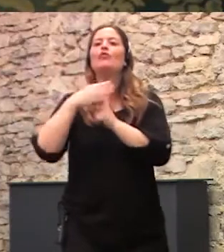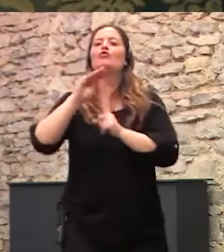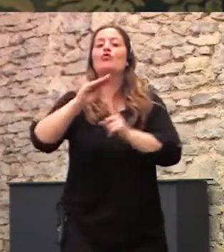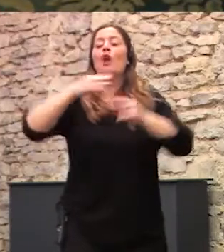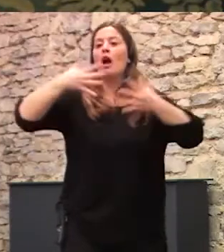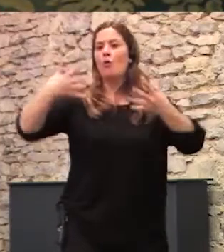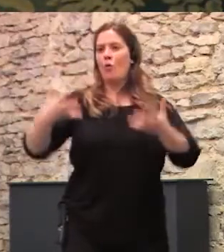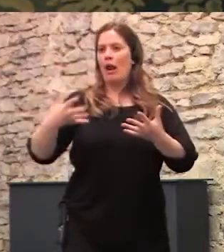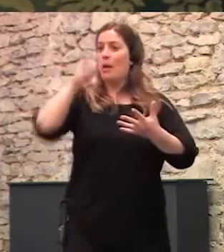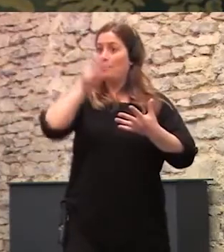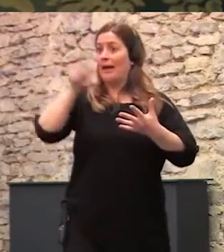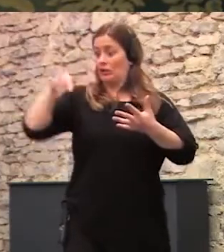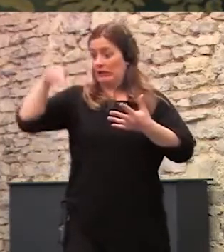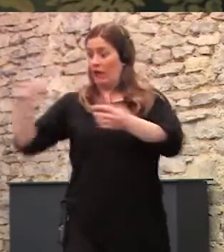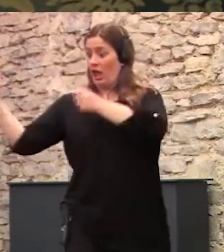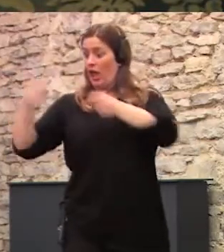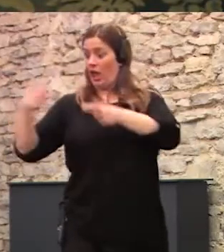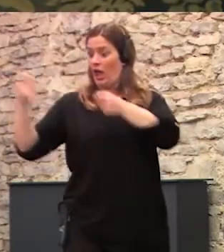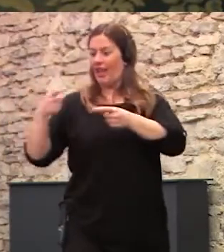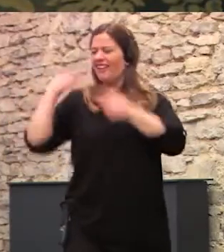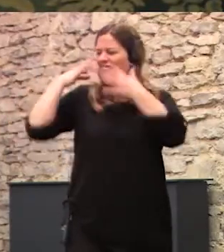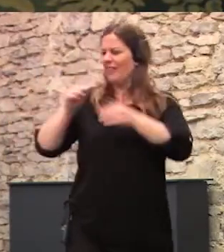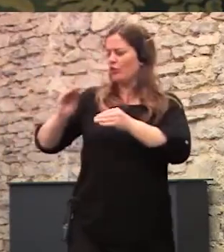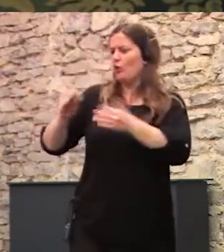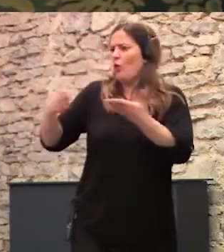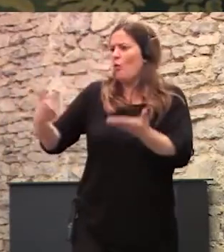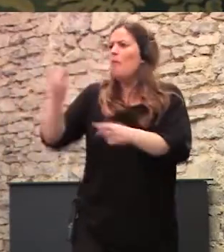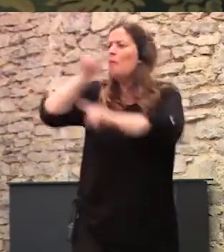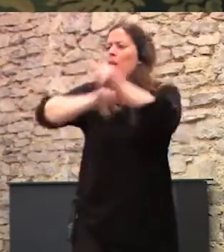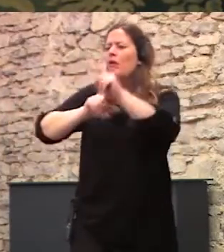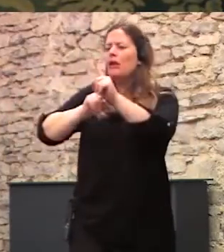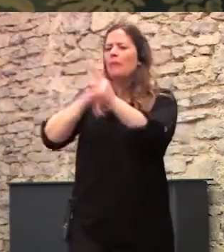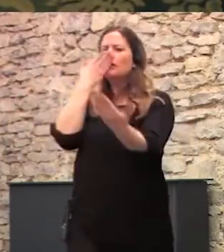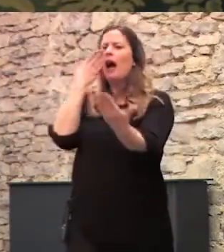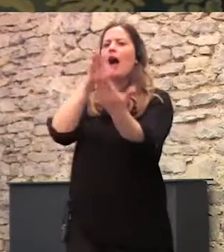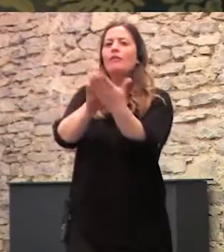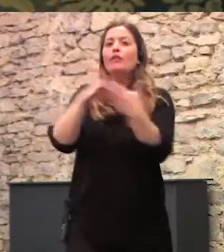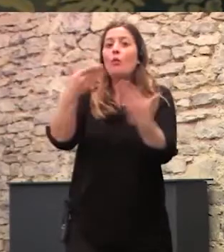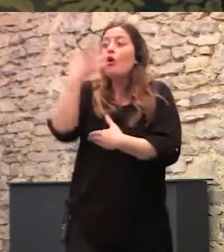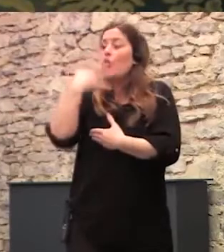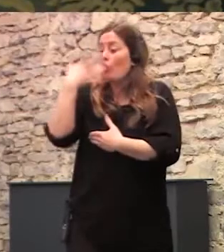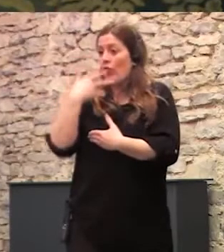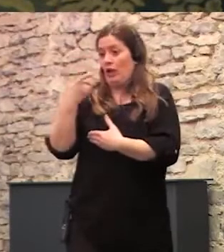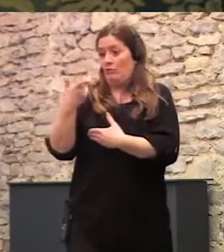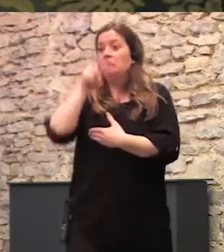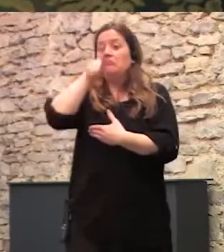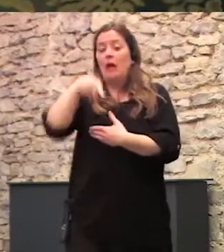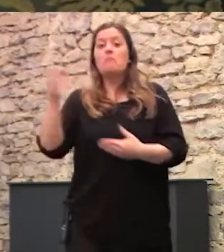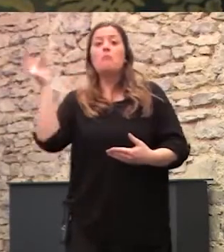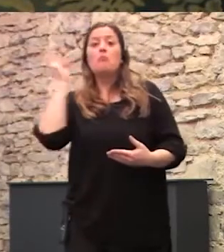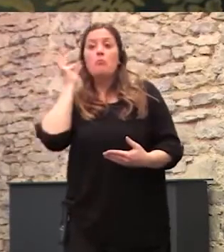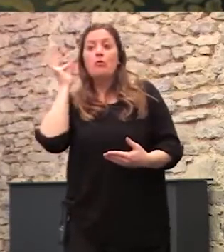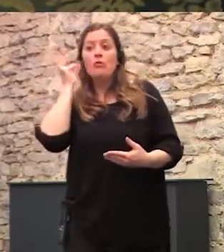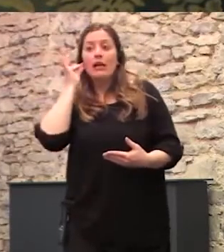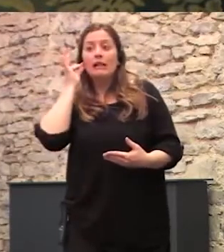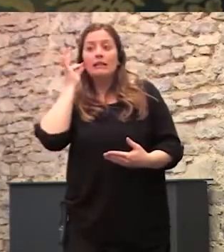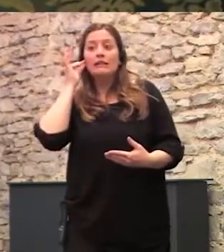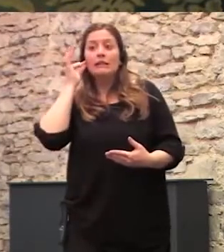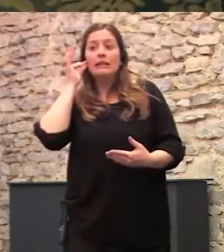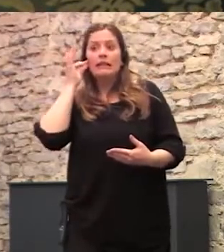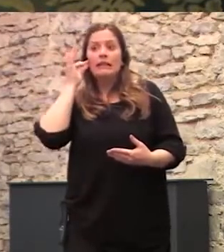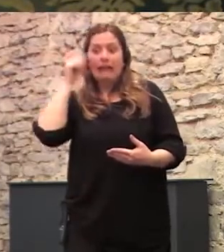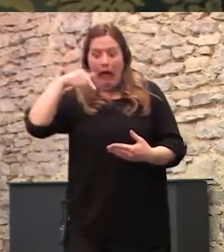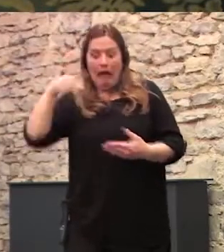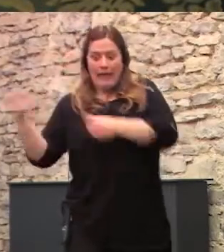sus necesidades, cuáles son su realidad, a qué problemas se confrontan, conocer esto. Y las mujeres también, conocer las migradas, conocer